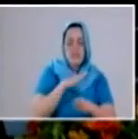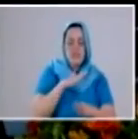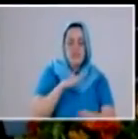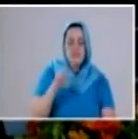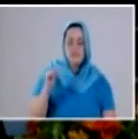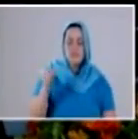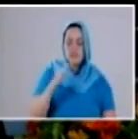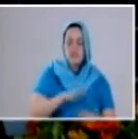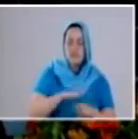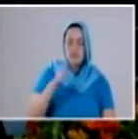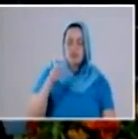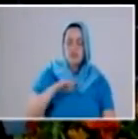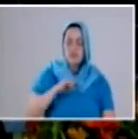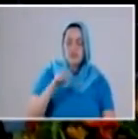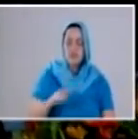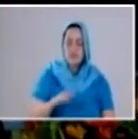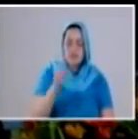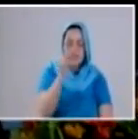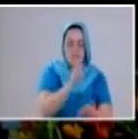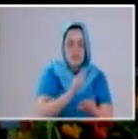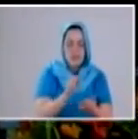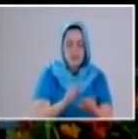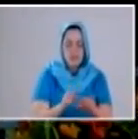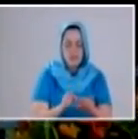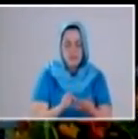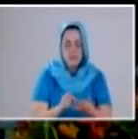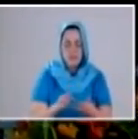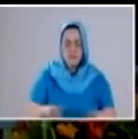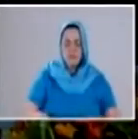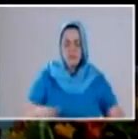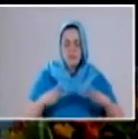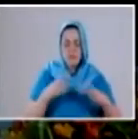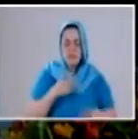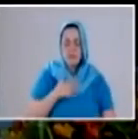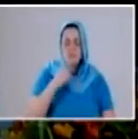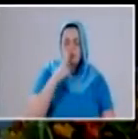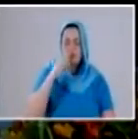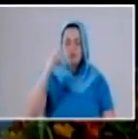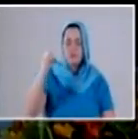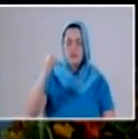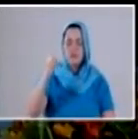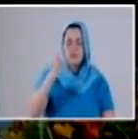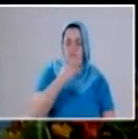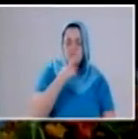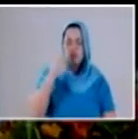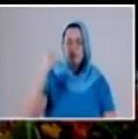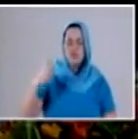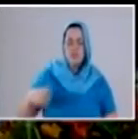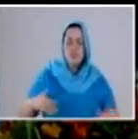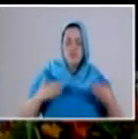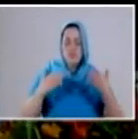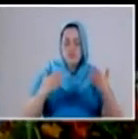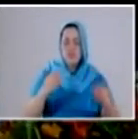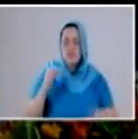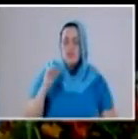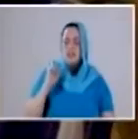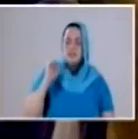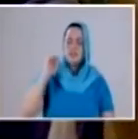escrito. Que se cumpla en la vida de mis hermanos. Dios da a su amado mientras